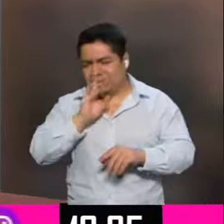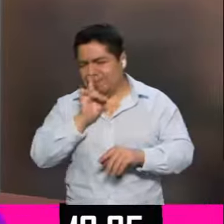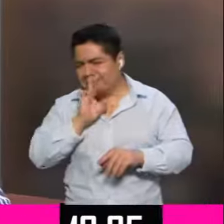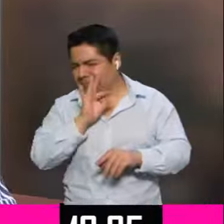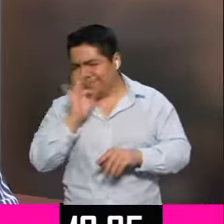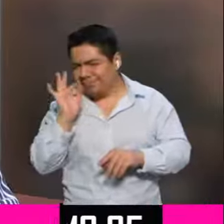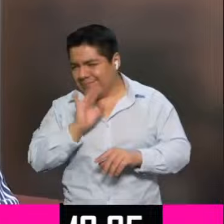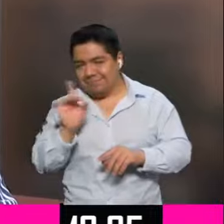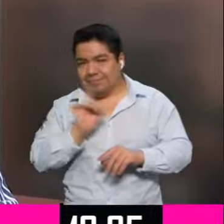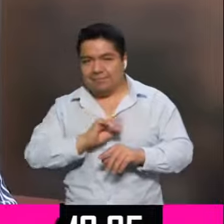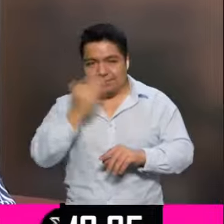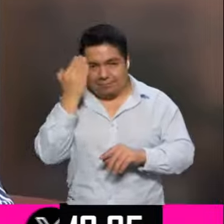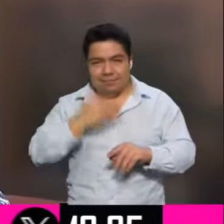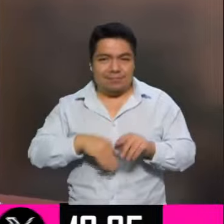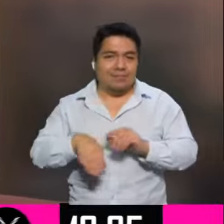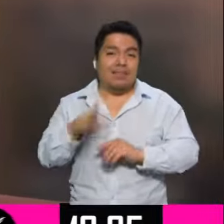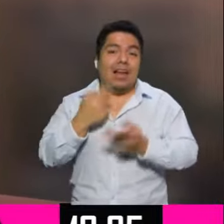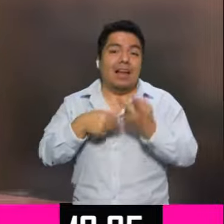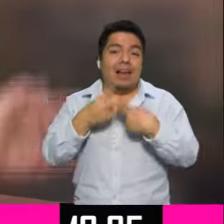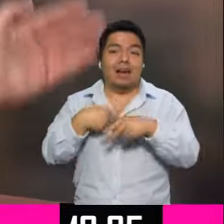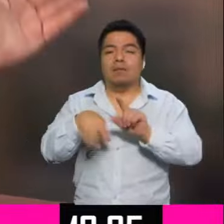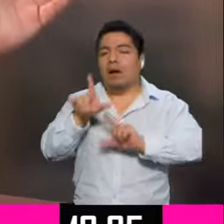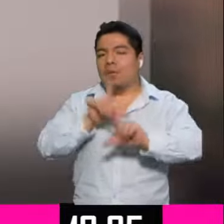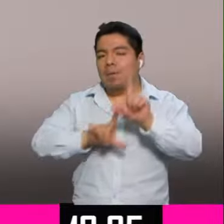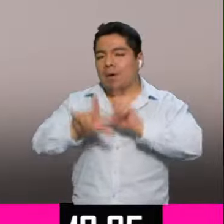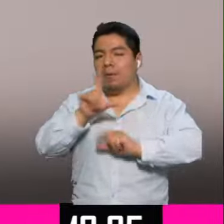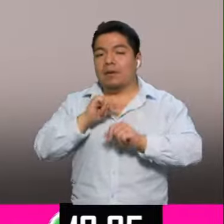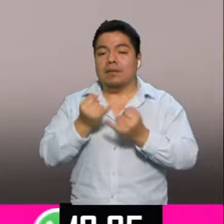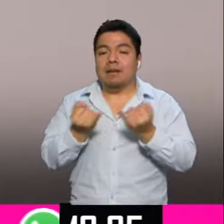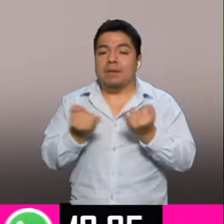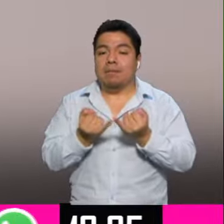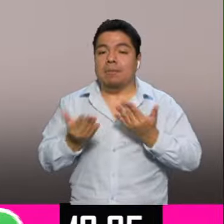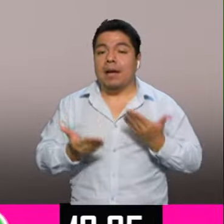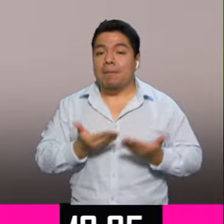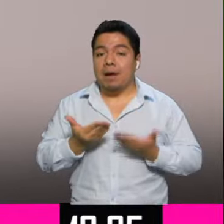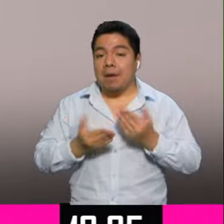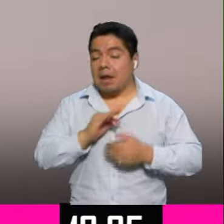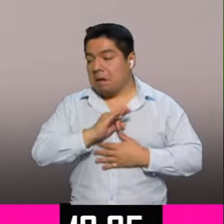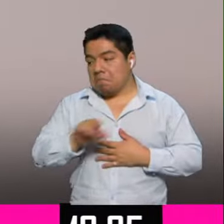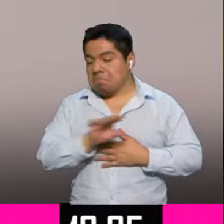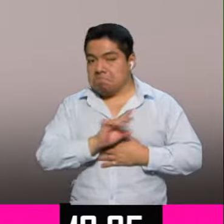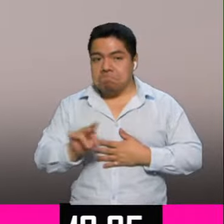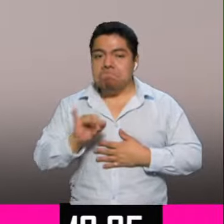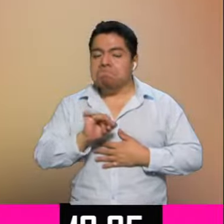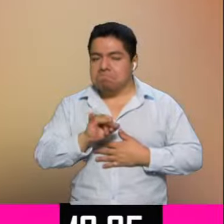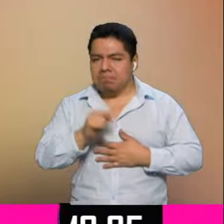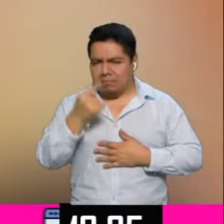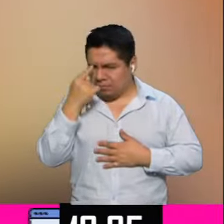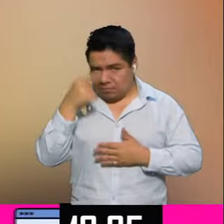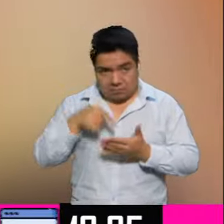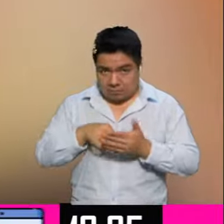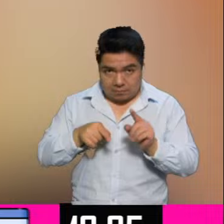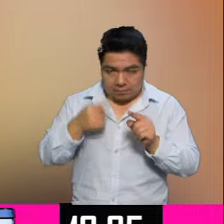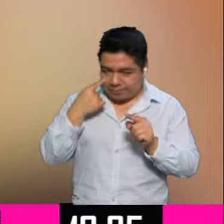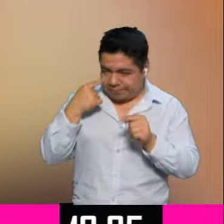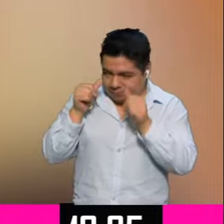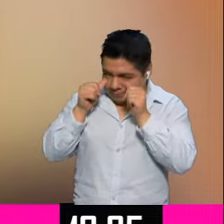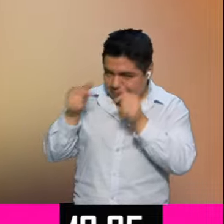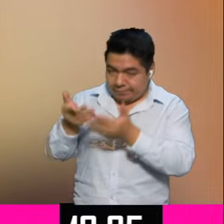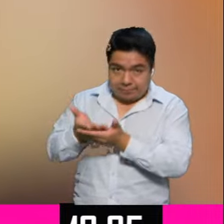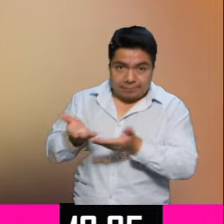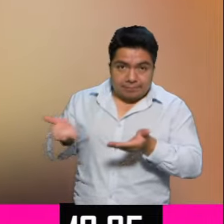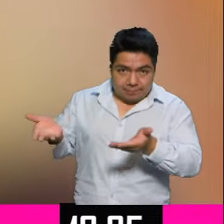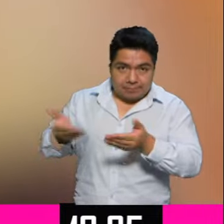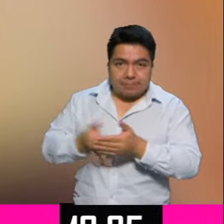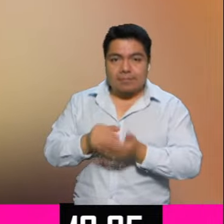la lengua de señas no solo comunica, también baila como canicas de hueso, ¿sí? No. Si no me cree, póngale atención aquí a